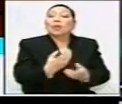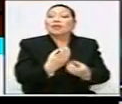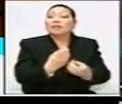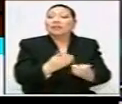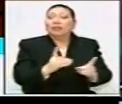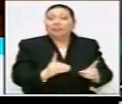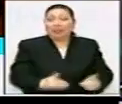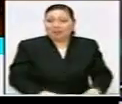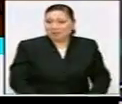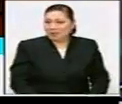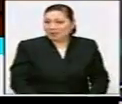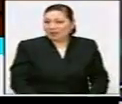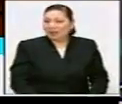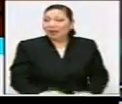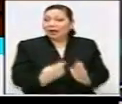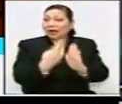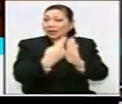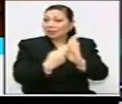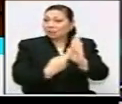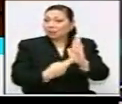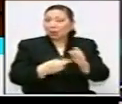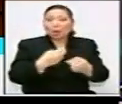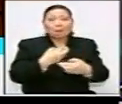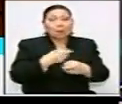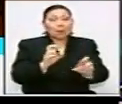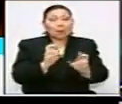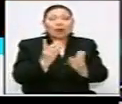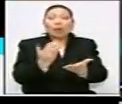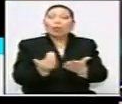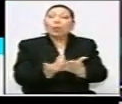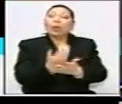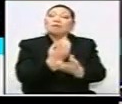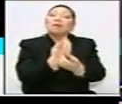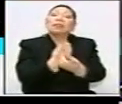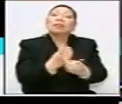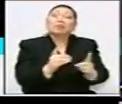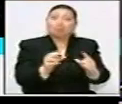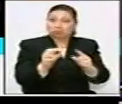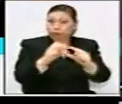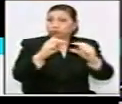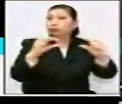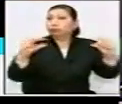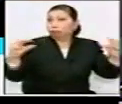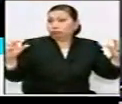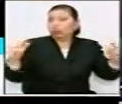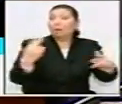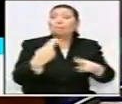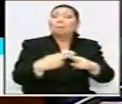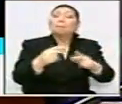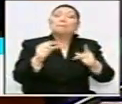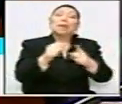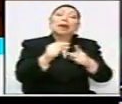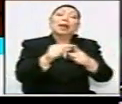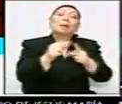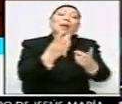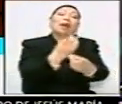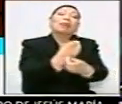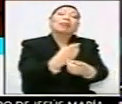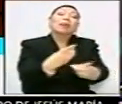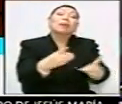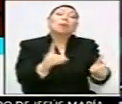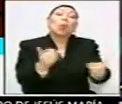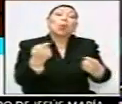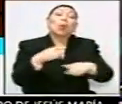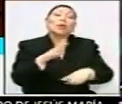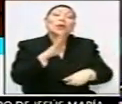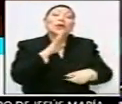Democracia. República Popular de Nueva Democracia. Qué bonita palabra la democracia. Pero cuando lo dice un